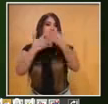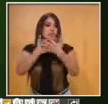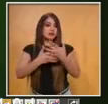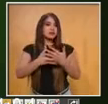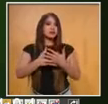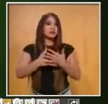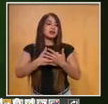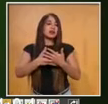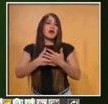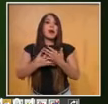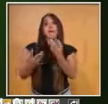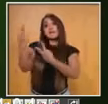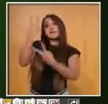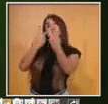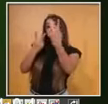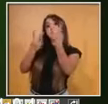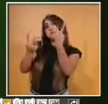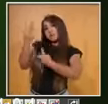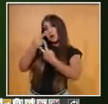Para